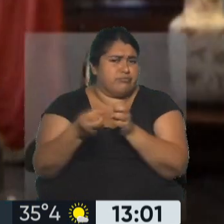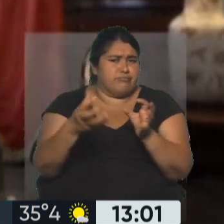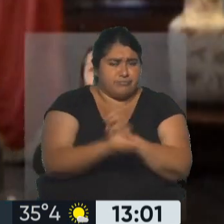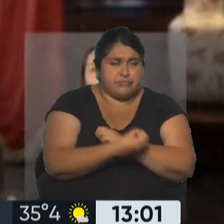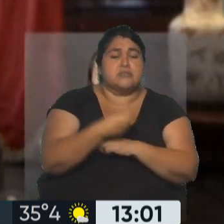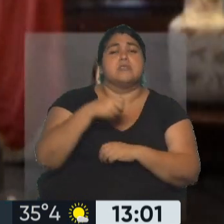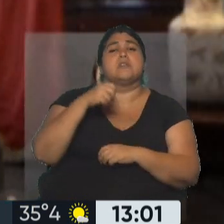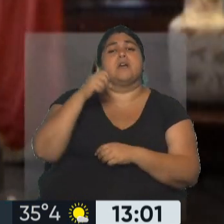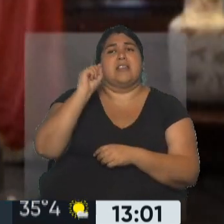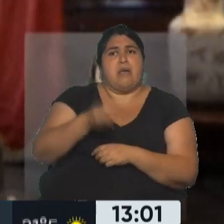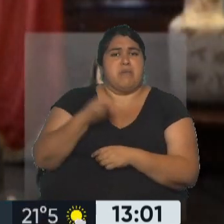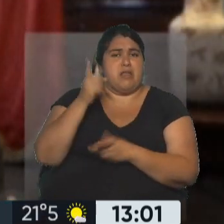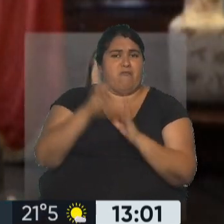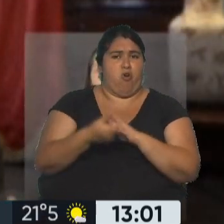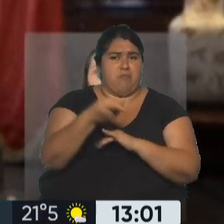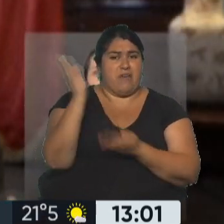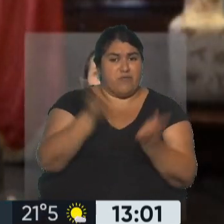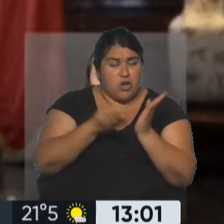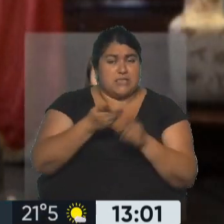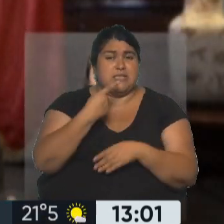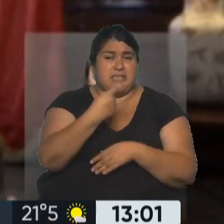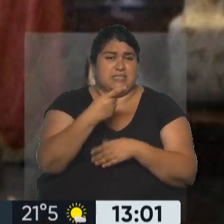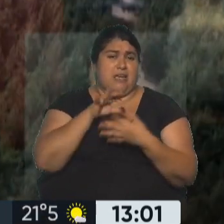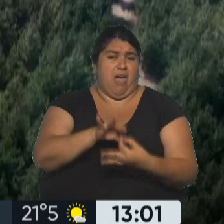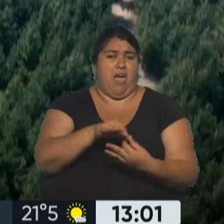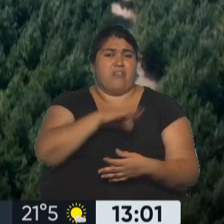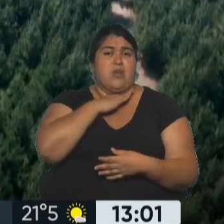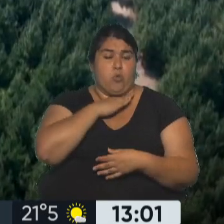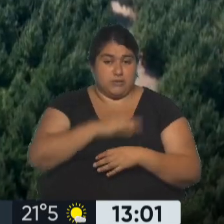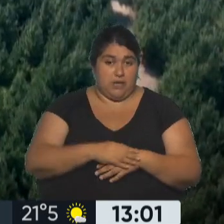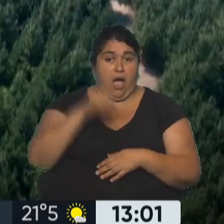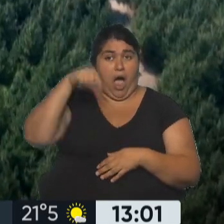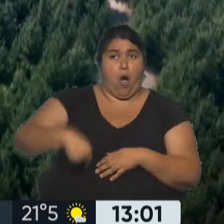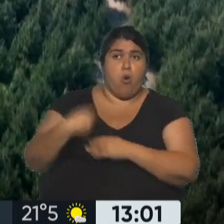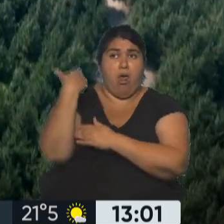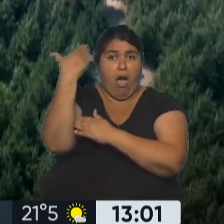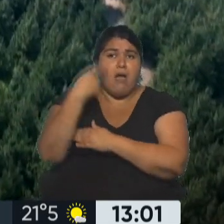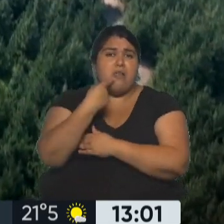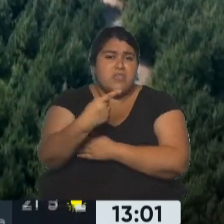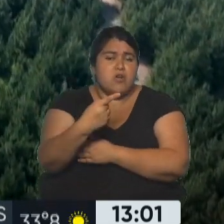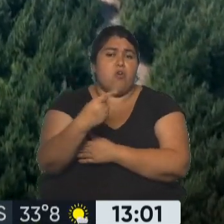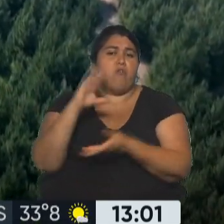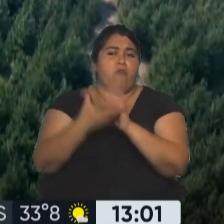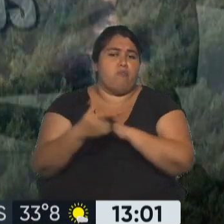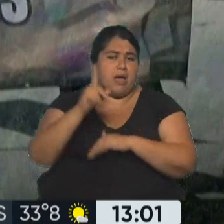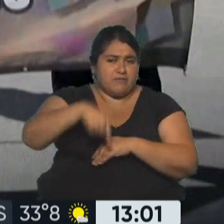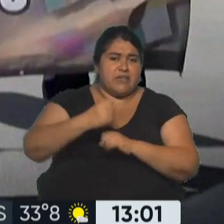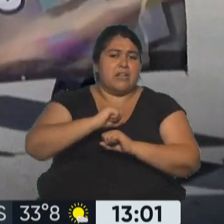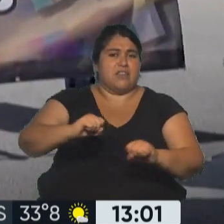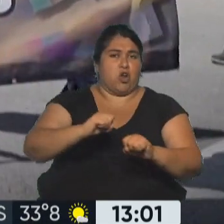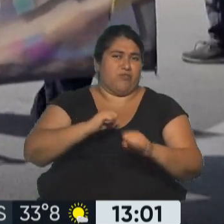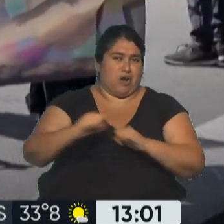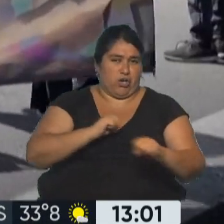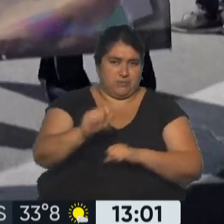De calificarlos como de hechos de violencia vinculados a la delincuencia, pasó ahora a definirlos abiertamente como terrorismo.